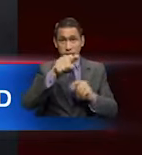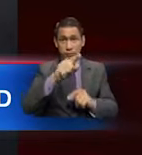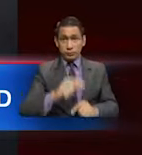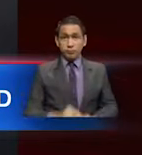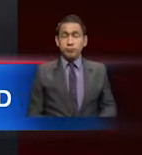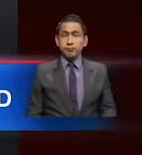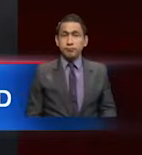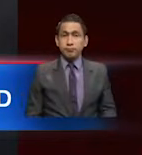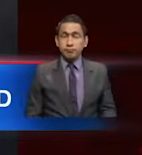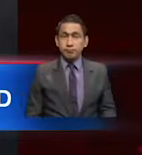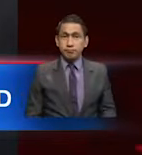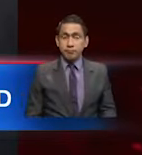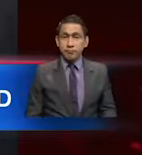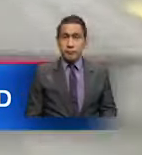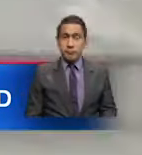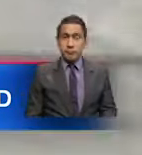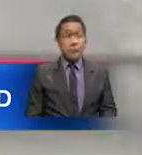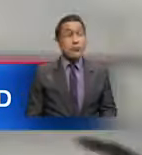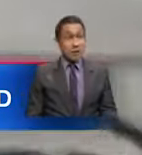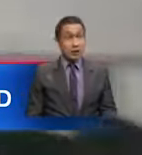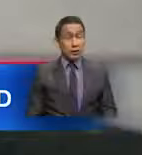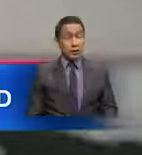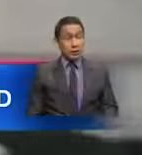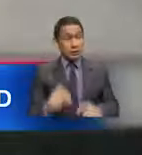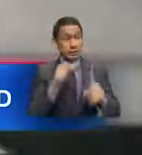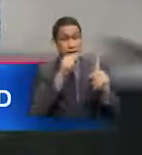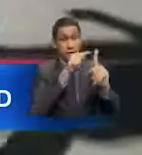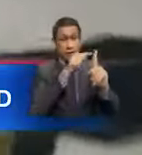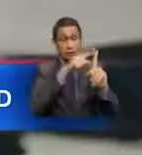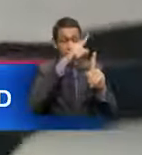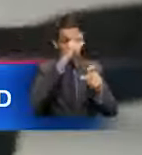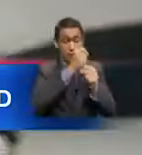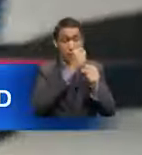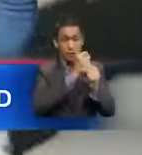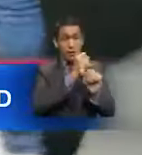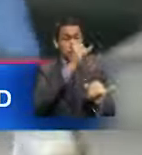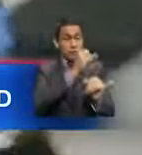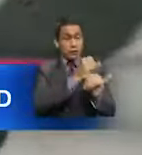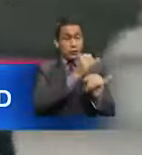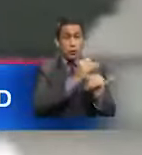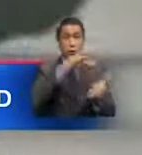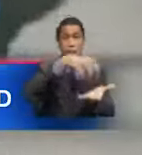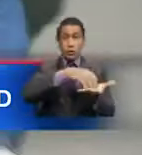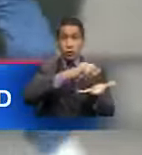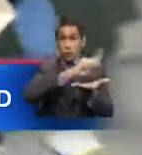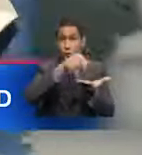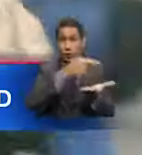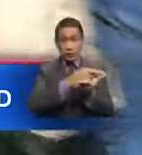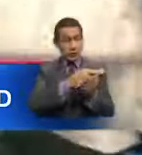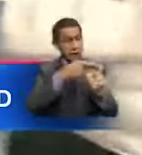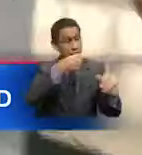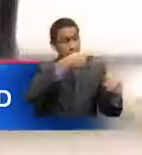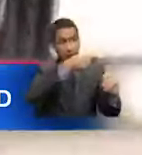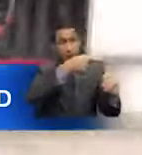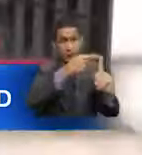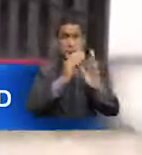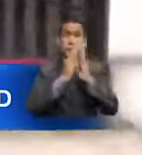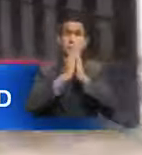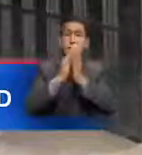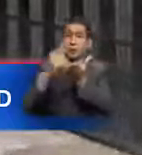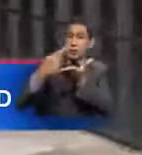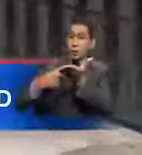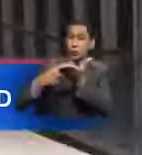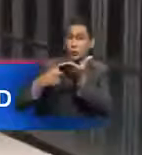caso. Ella también fue funcionaria de la Corte Provincial del Guayas. Solicitó a la Fiscalía se reciba su versión sobre este